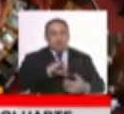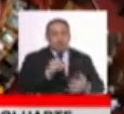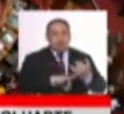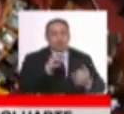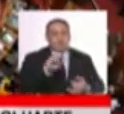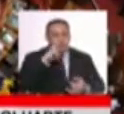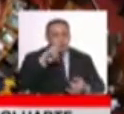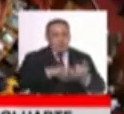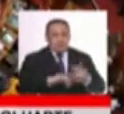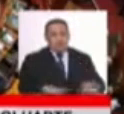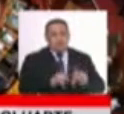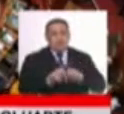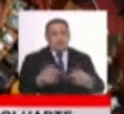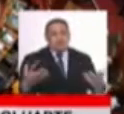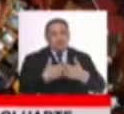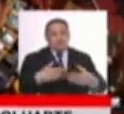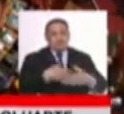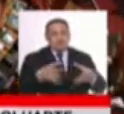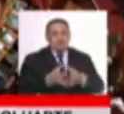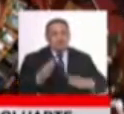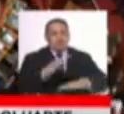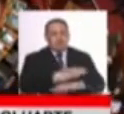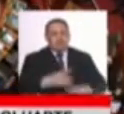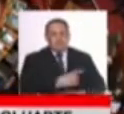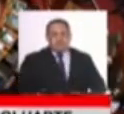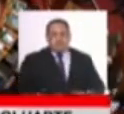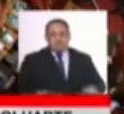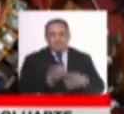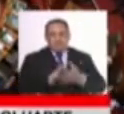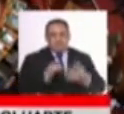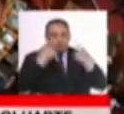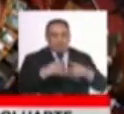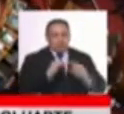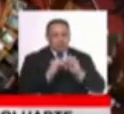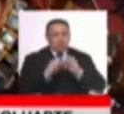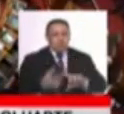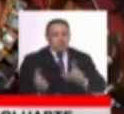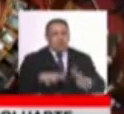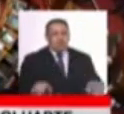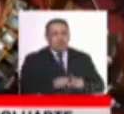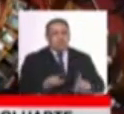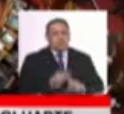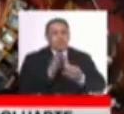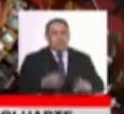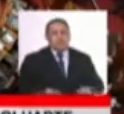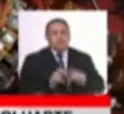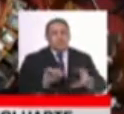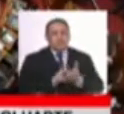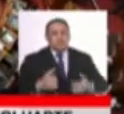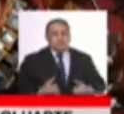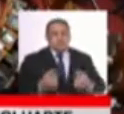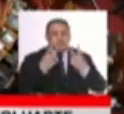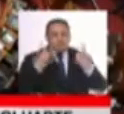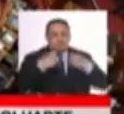conversar y ser un puente entre ambos grupos, ¿no? Y primero atender a aquellos que están necesitando la acción del Estado y hacer